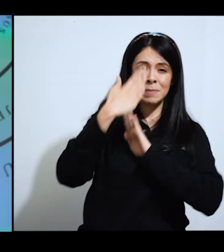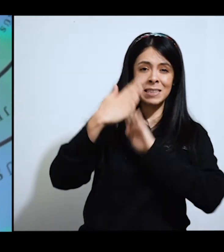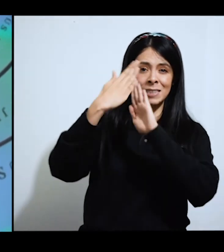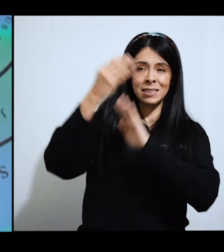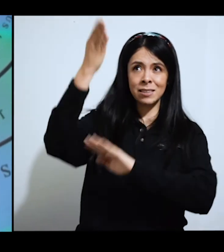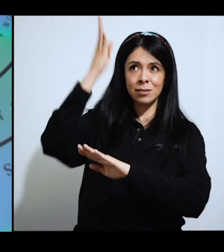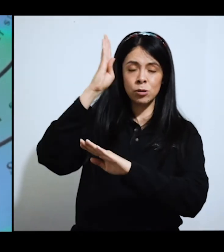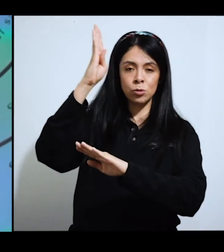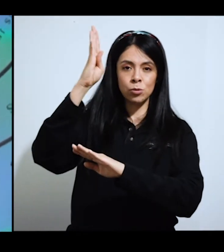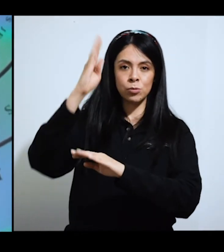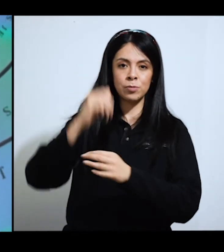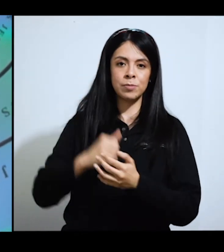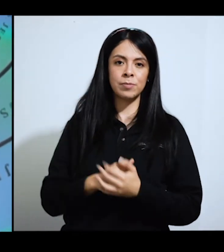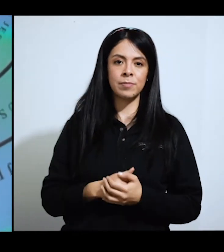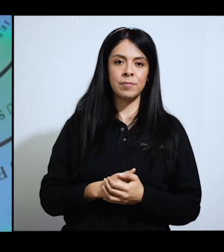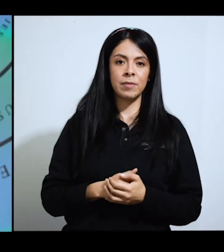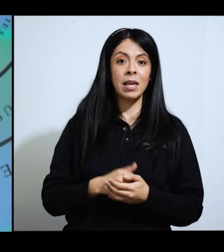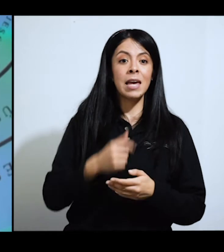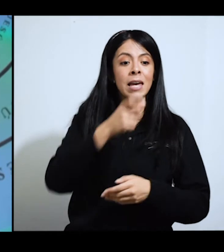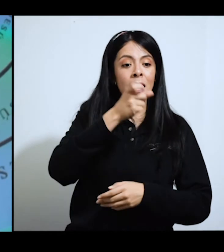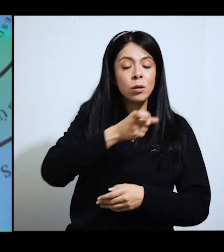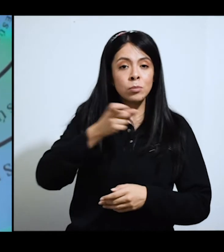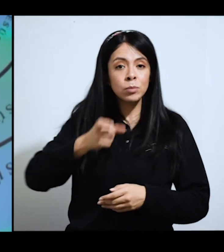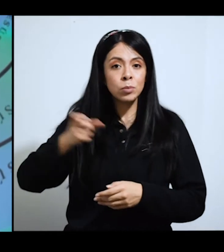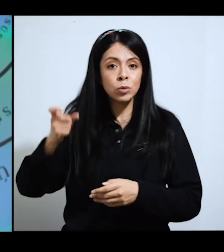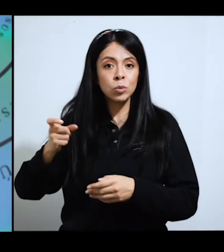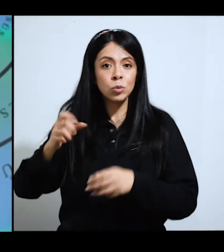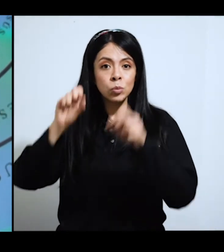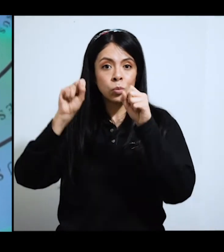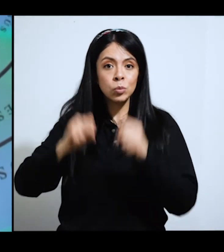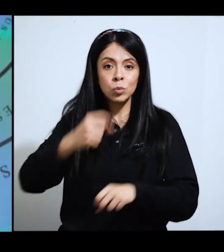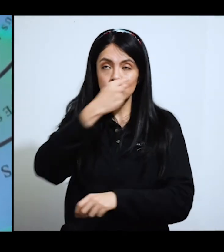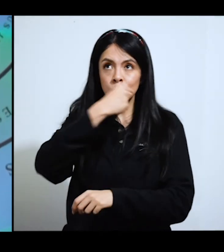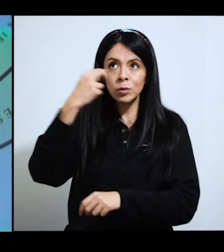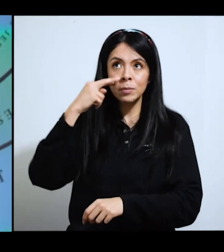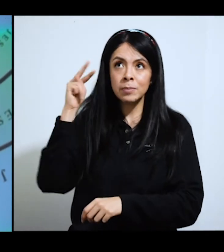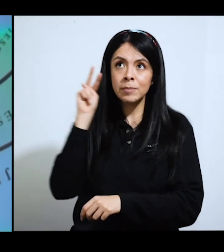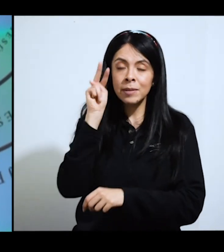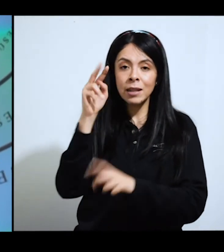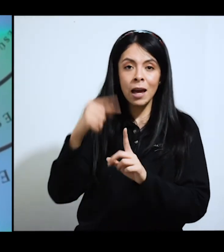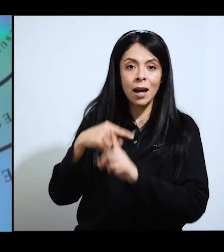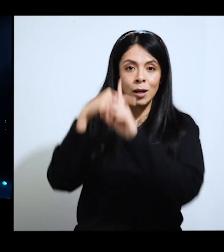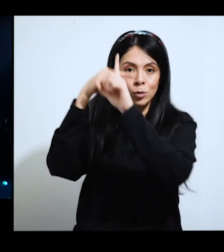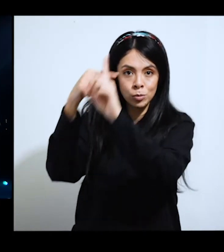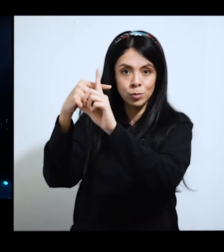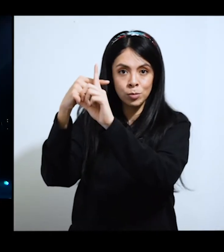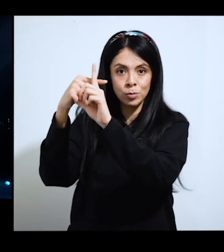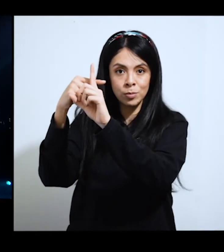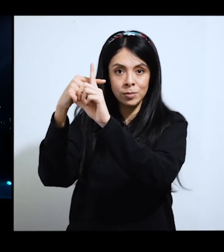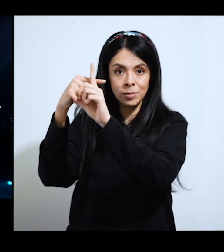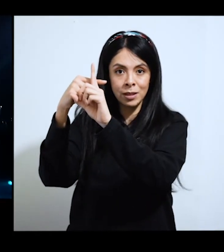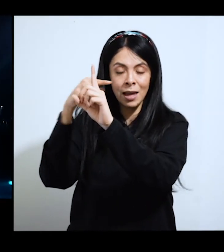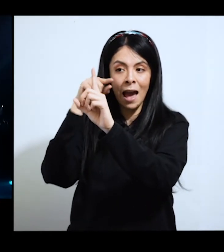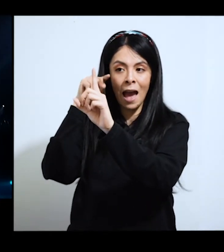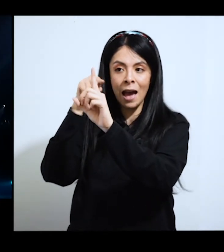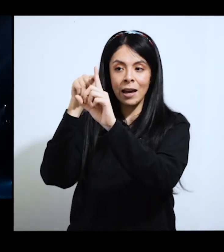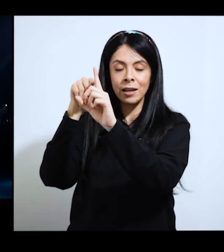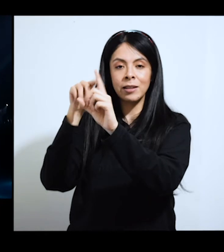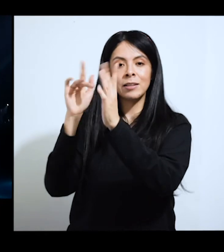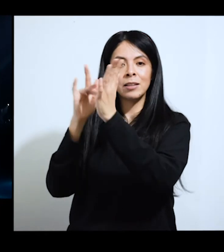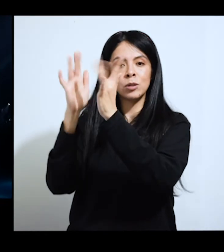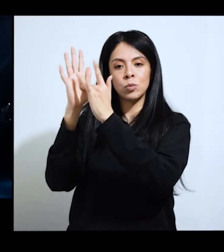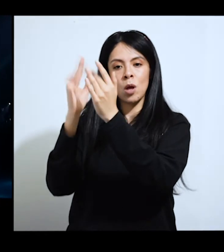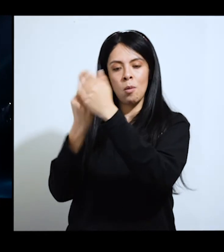que en este momento puedan mirar a la cruz y recibir por la fe